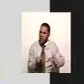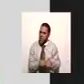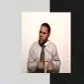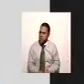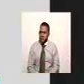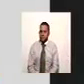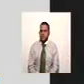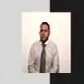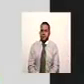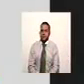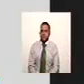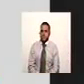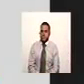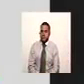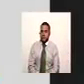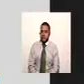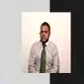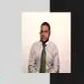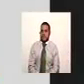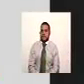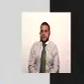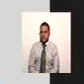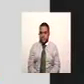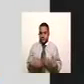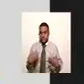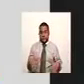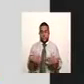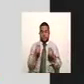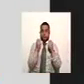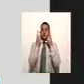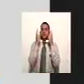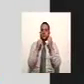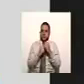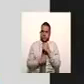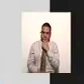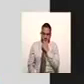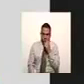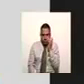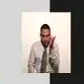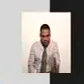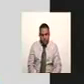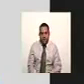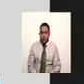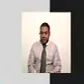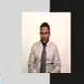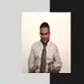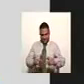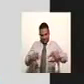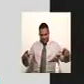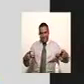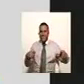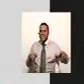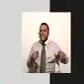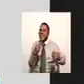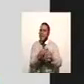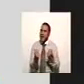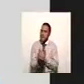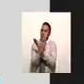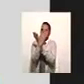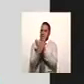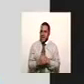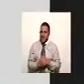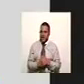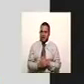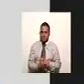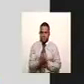Y miren, es que hay cosas que a uno le sorprenden. El diario La República en días pasados publicó una columna